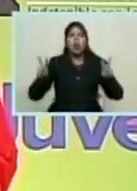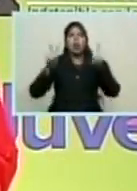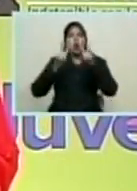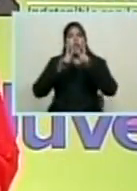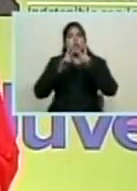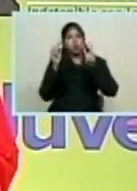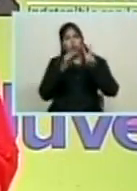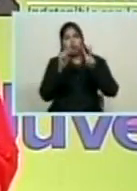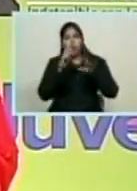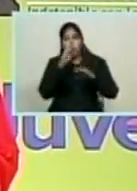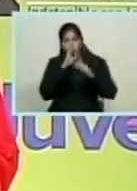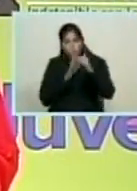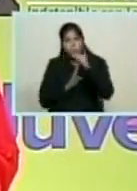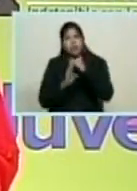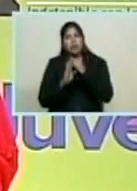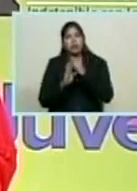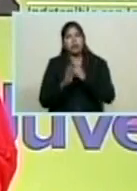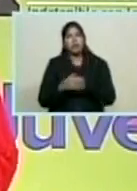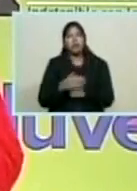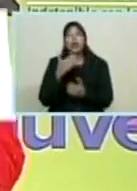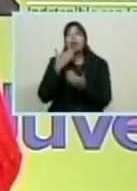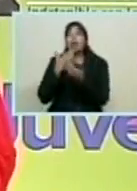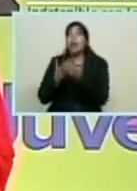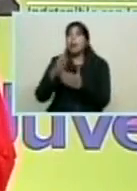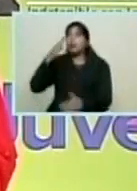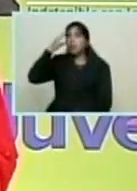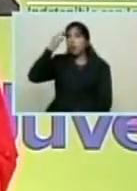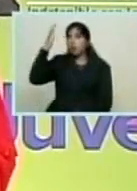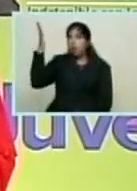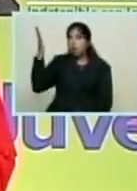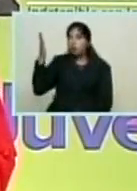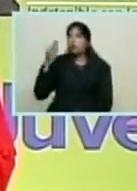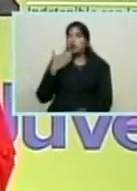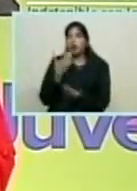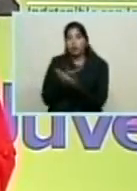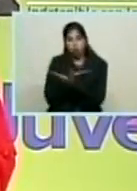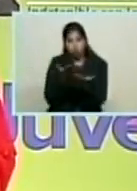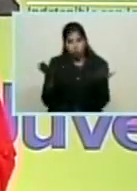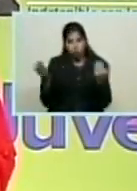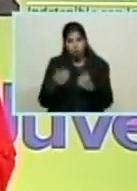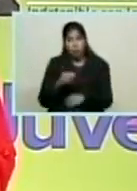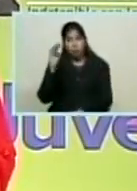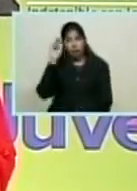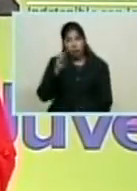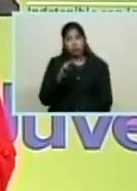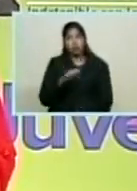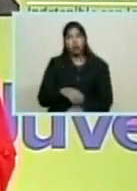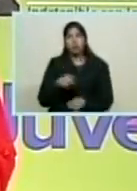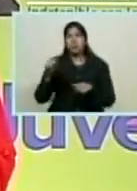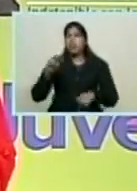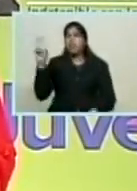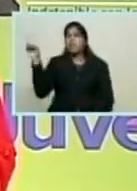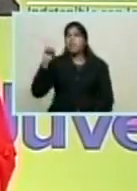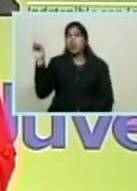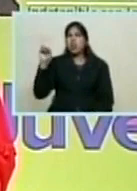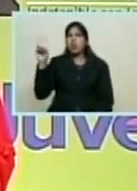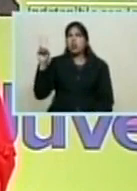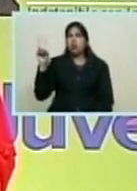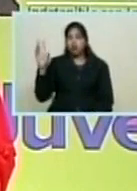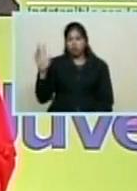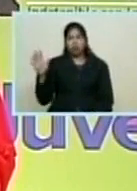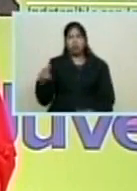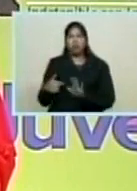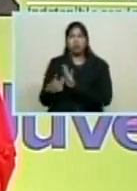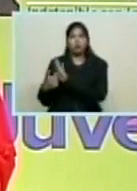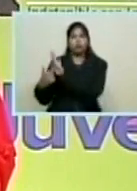Puedo decir que gracias a Dios, gracias a ustedes maestros y maestras, Venezuela puede exhibir